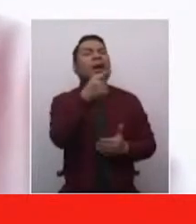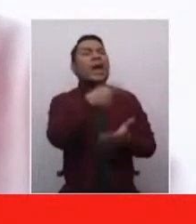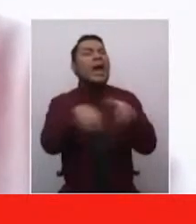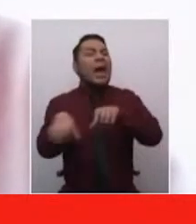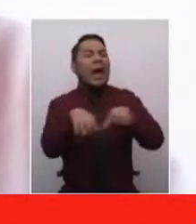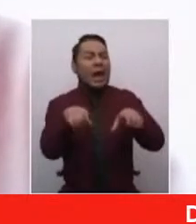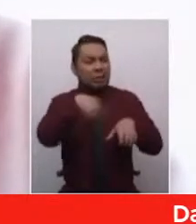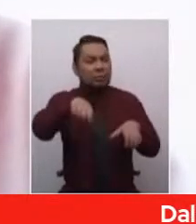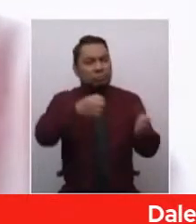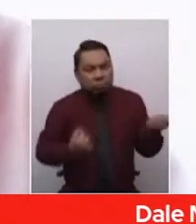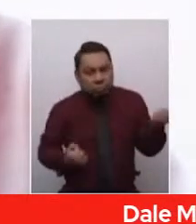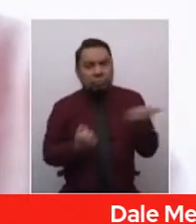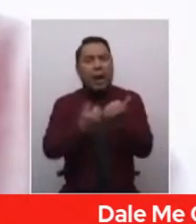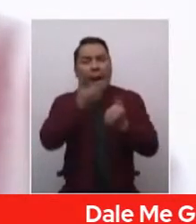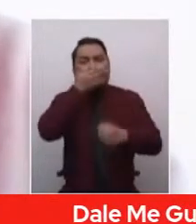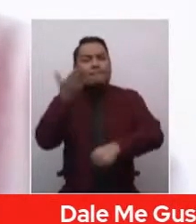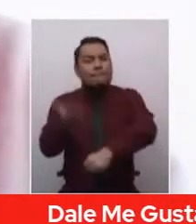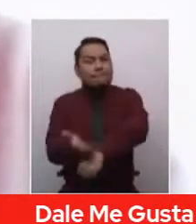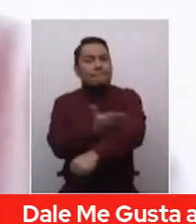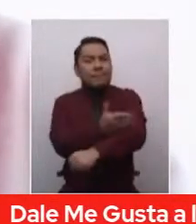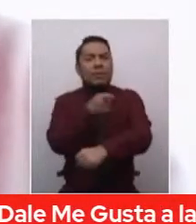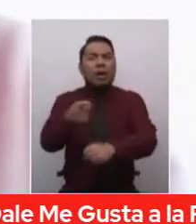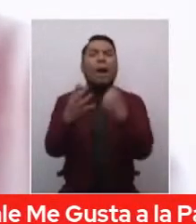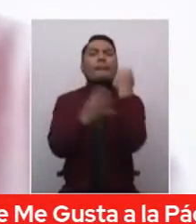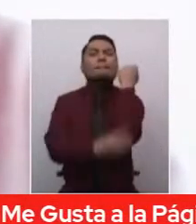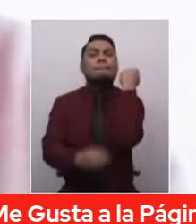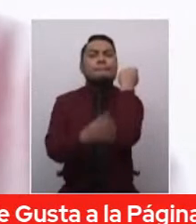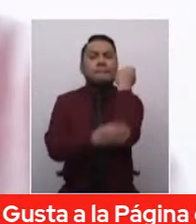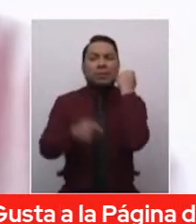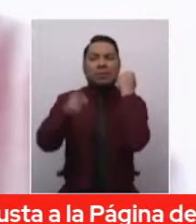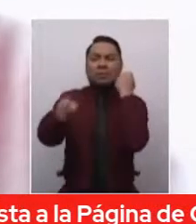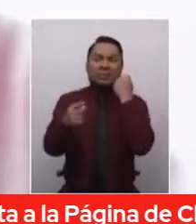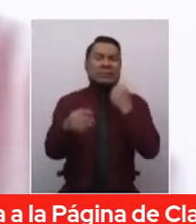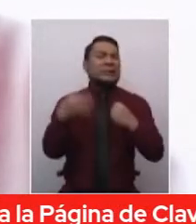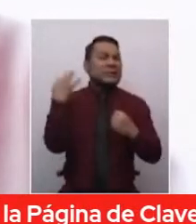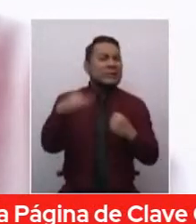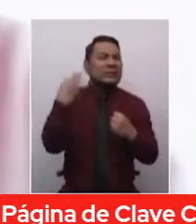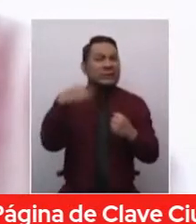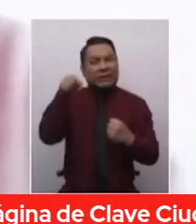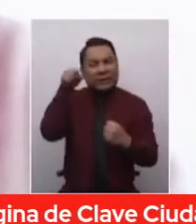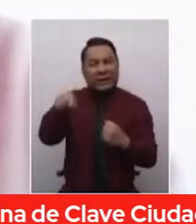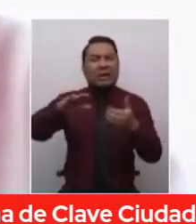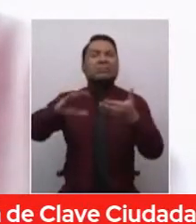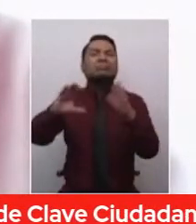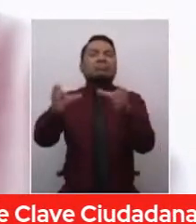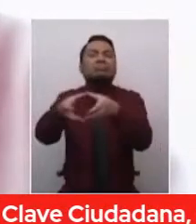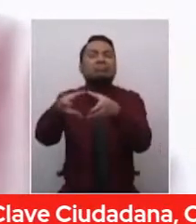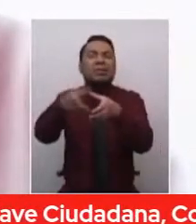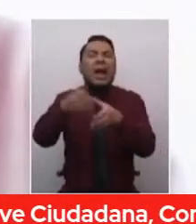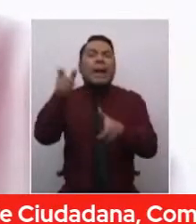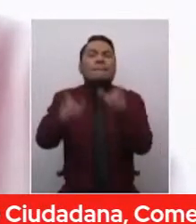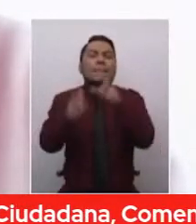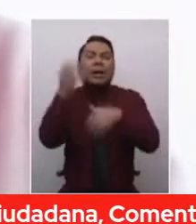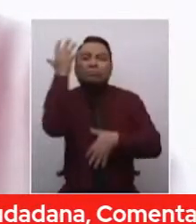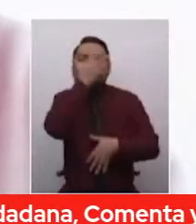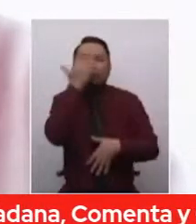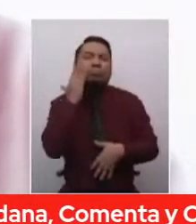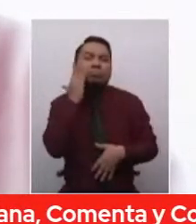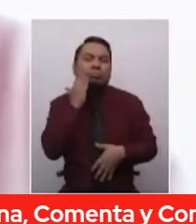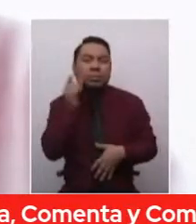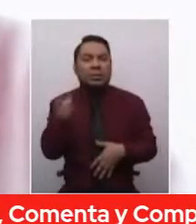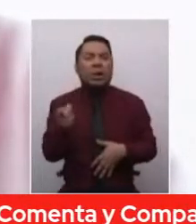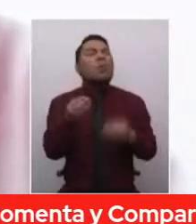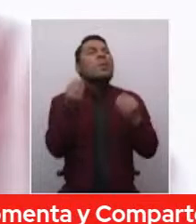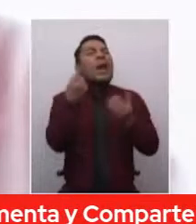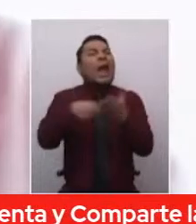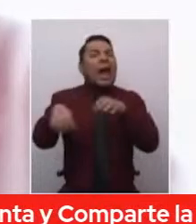agendas para contribuir a mejorar la situación de pobreza que de manera particular enfrenta el pueblo afroperuano y qué acciones proponen para la